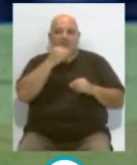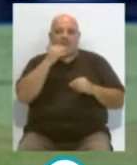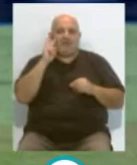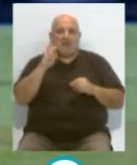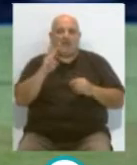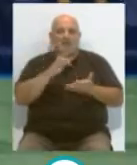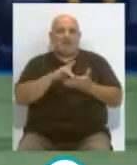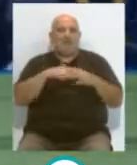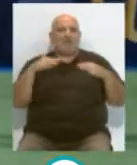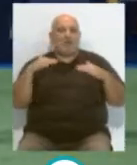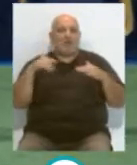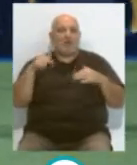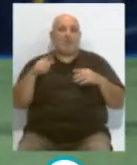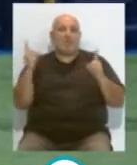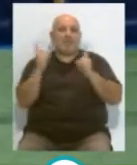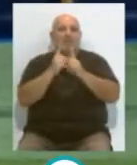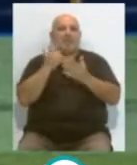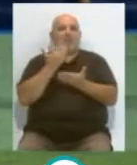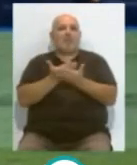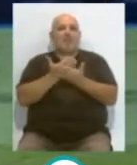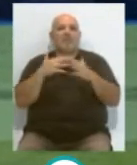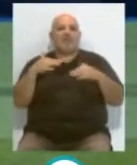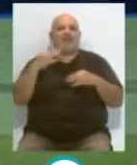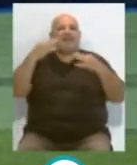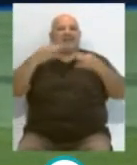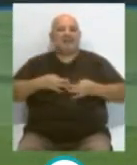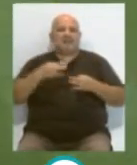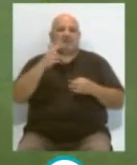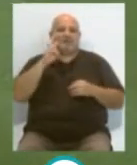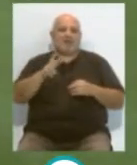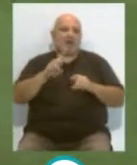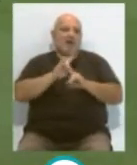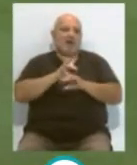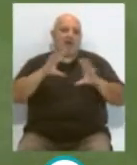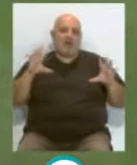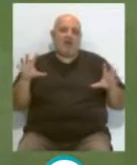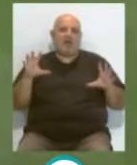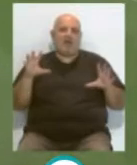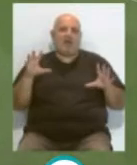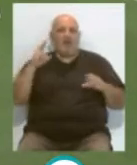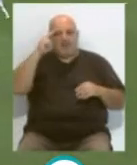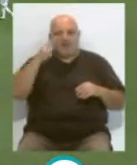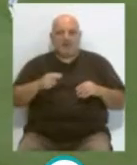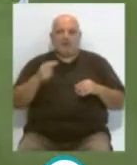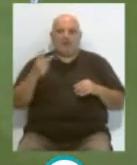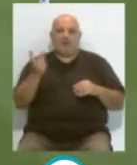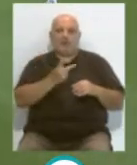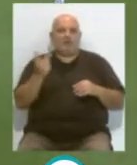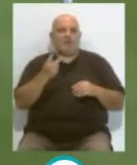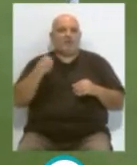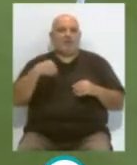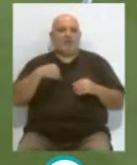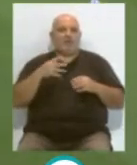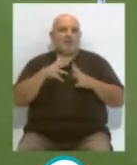ver eso en el fútbol, porque eso demuestra que el fútbol, la grandeza del fútbol y el respeto que se tienen los